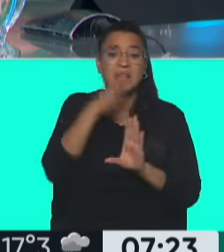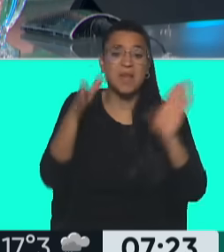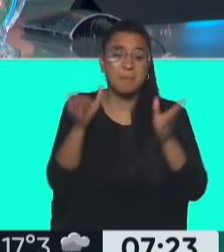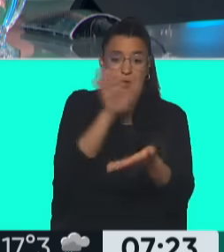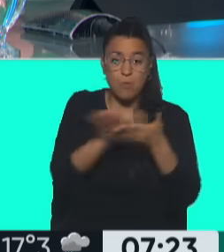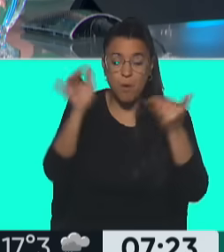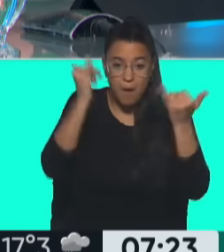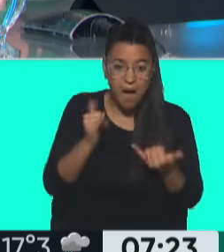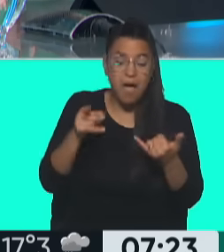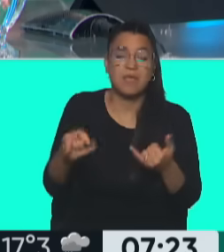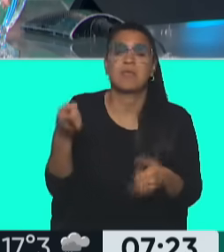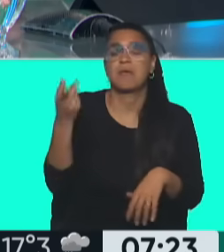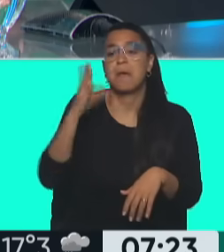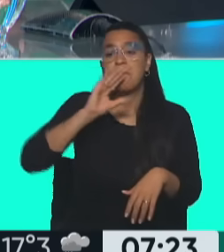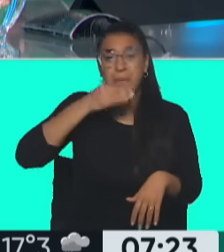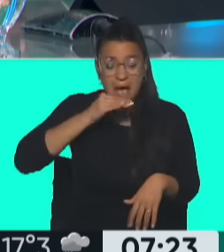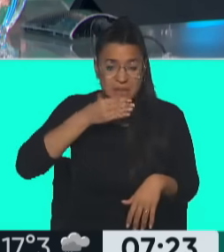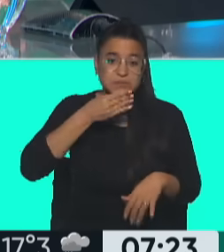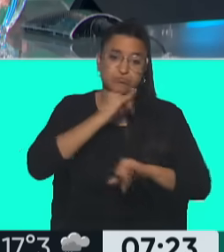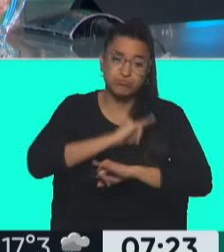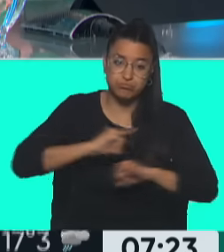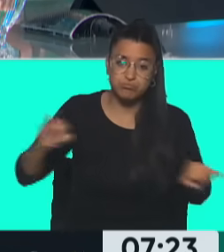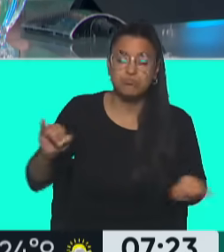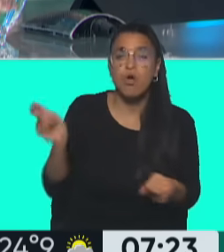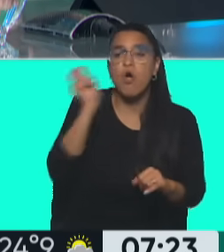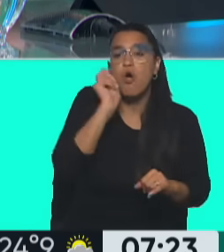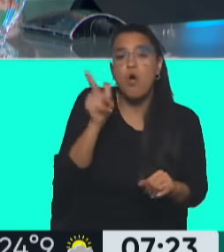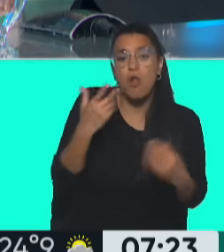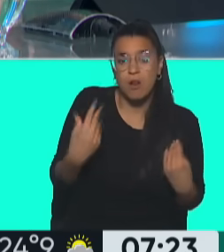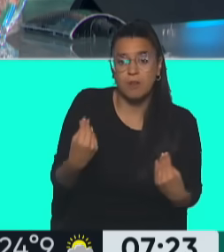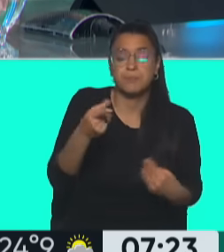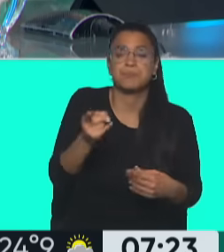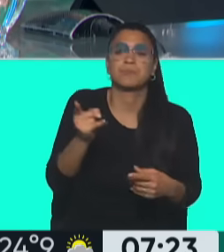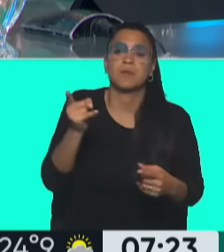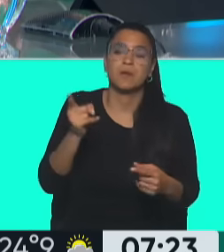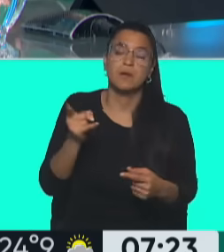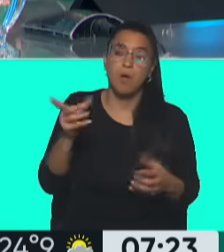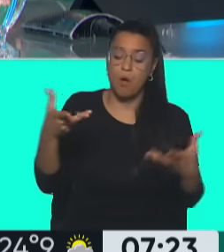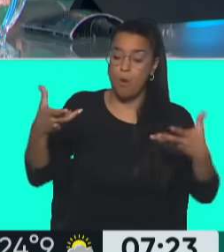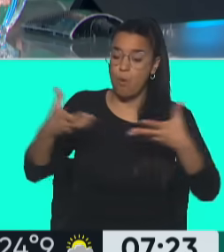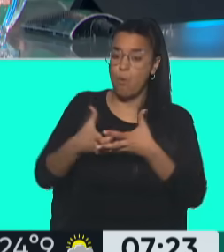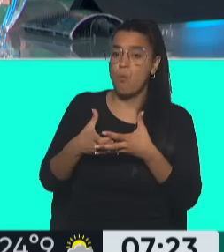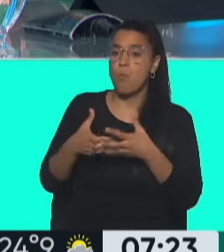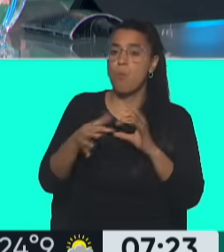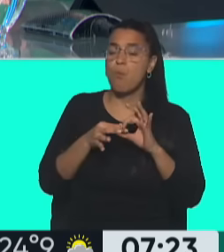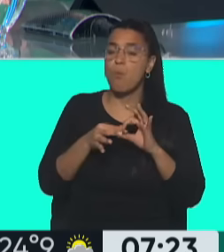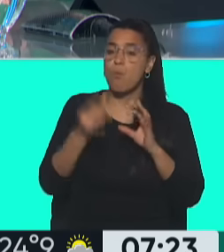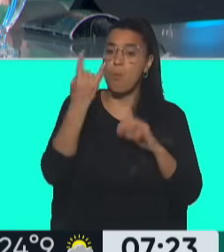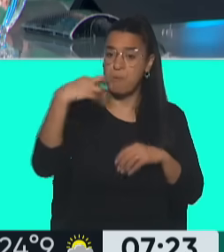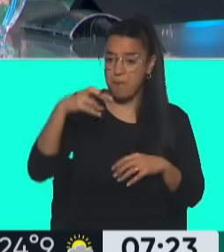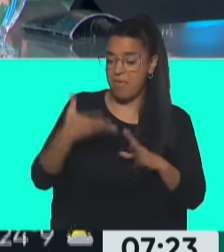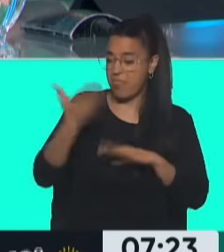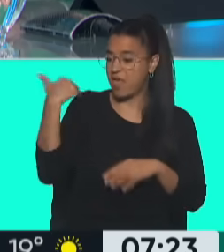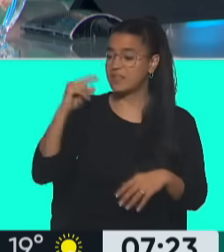dijo Sergio Massa, quien logró superar además también la performance de Unión por la Patria en las primarias del 13 de